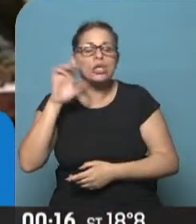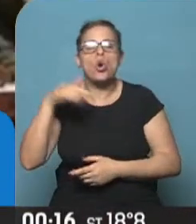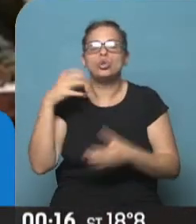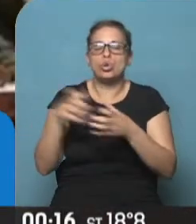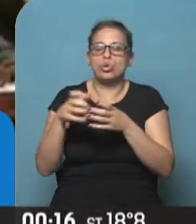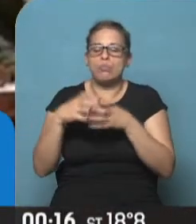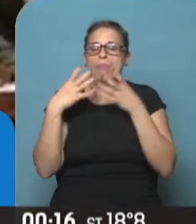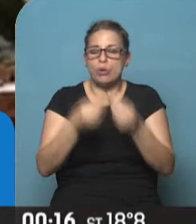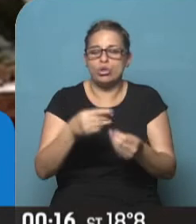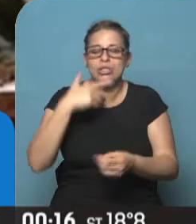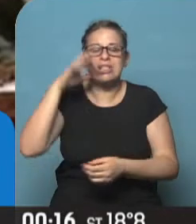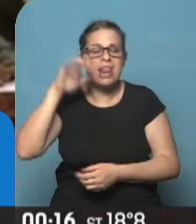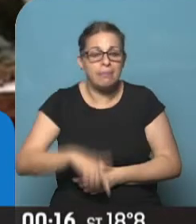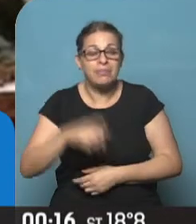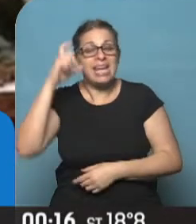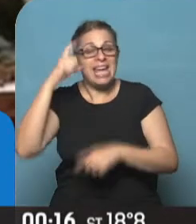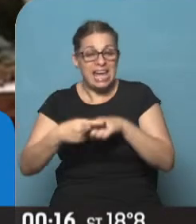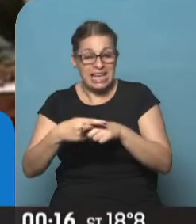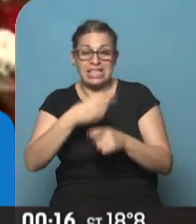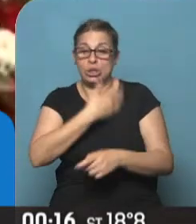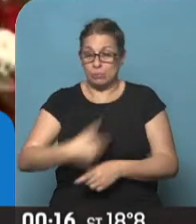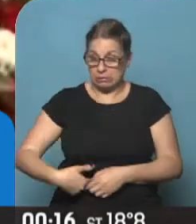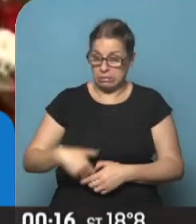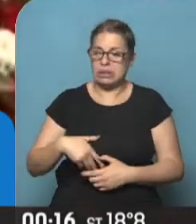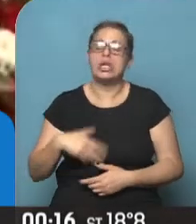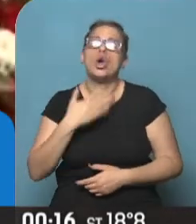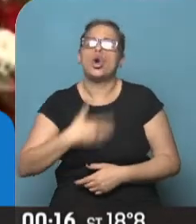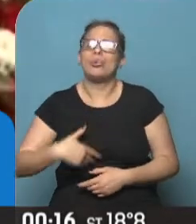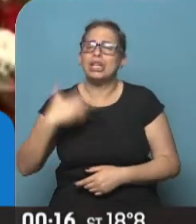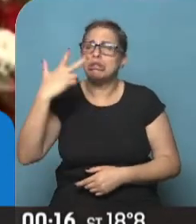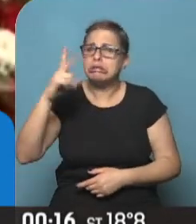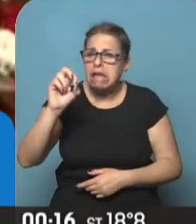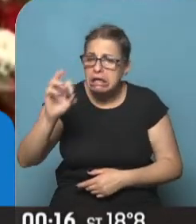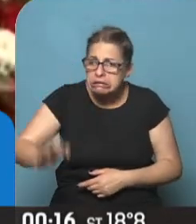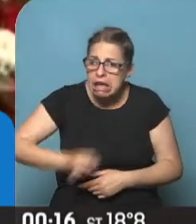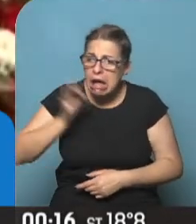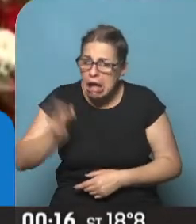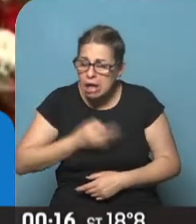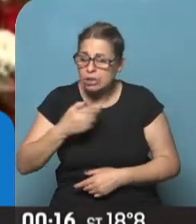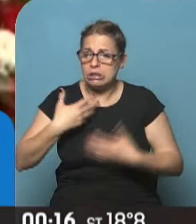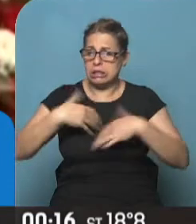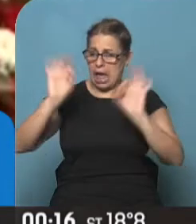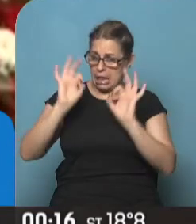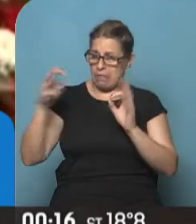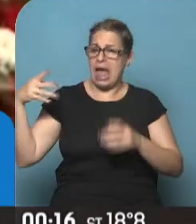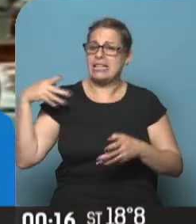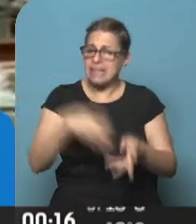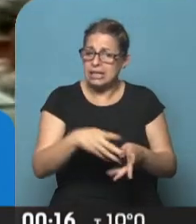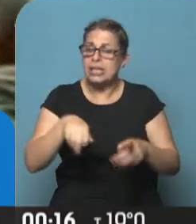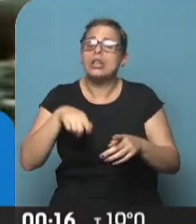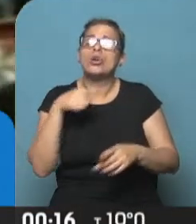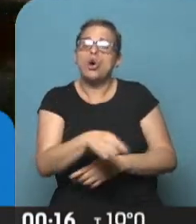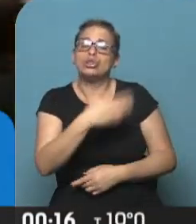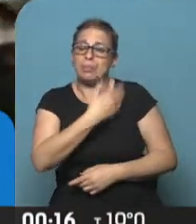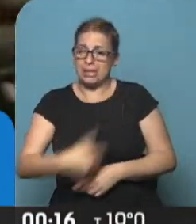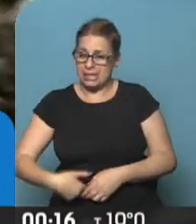Saleh. El exmandatario Saleh gobernó Yemen durante 3 décadas y sobrevivió a un ataque contra su complejo presidencial